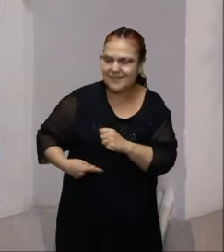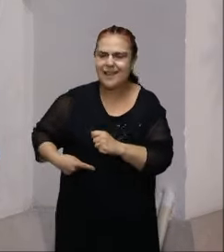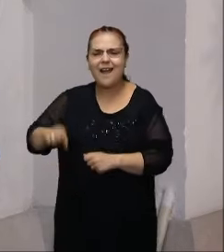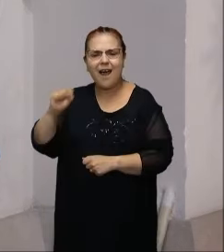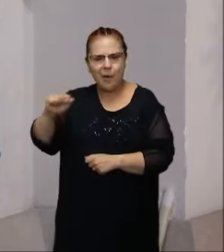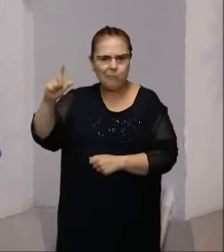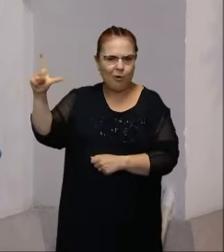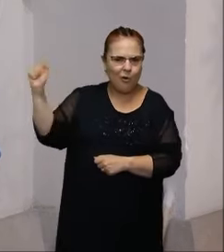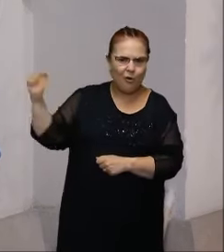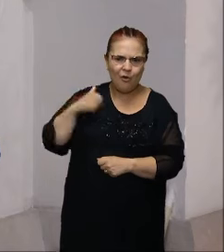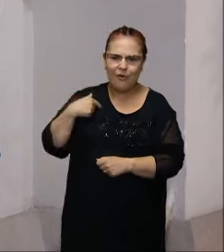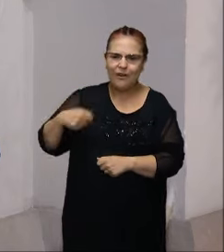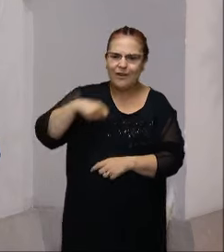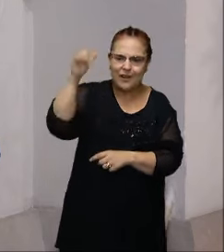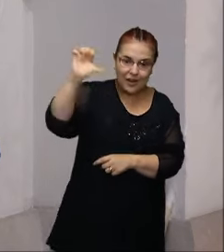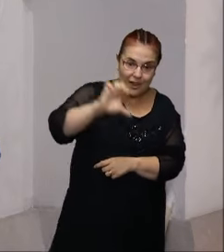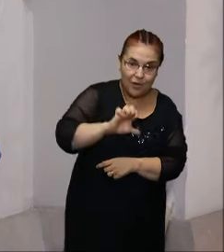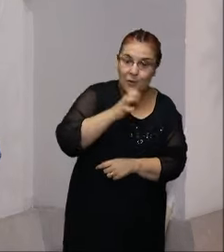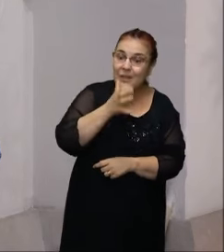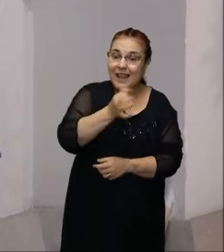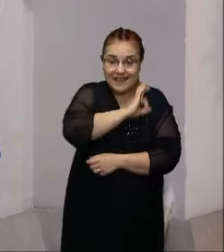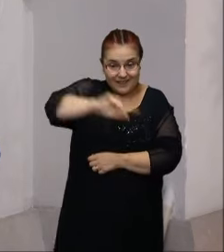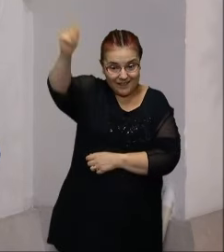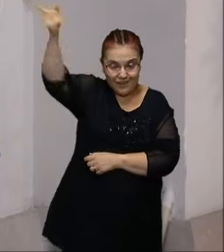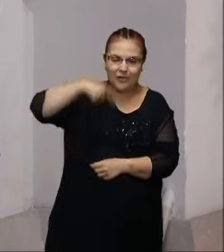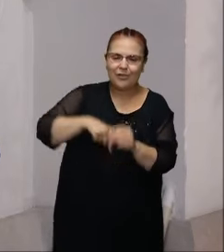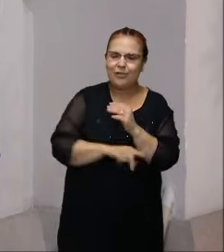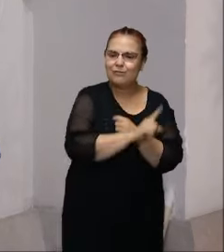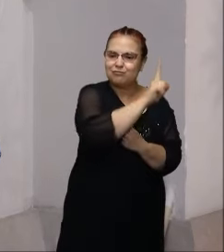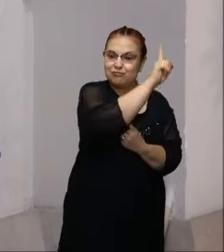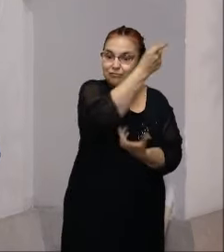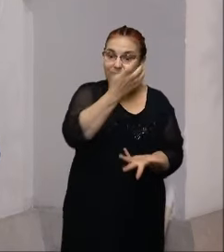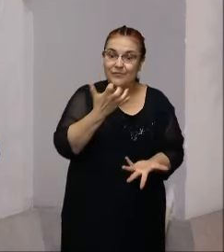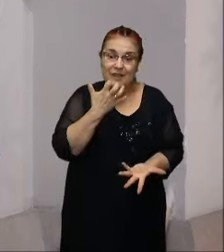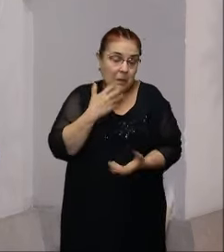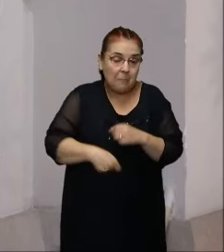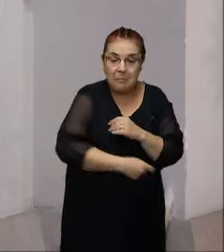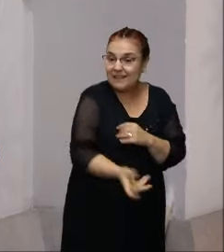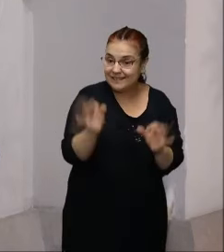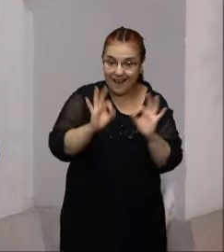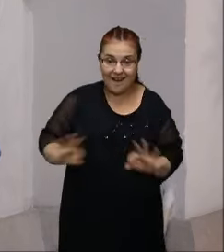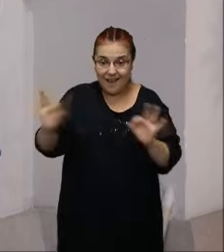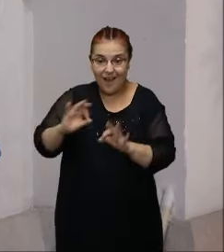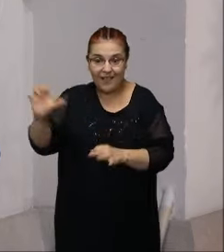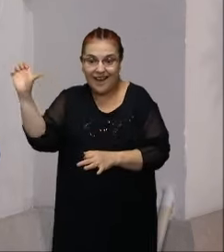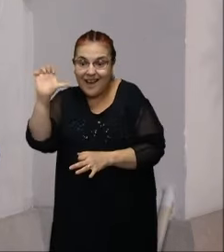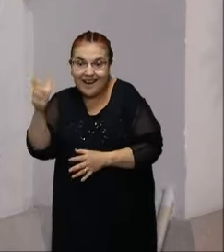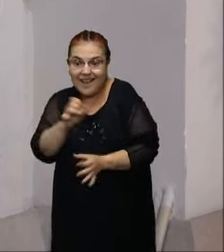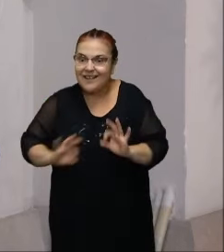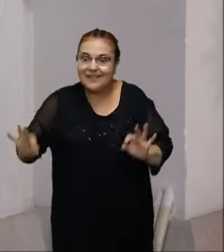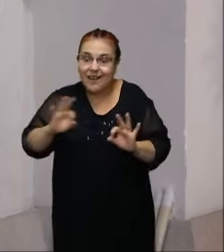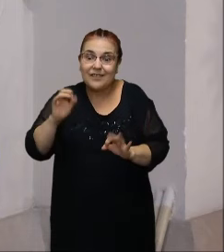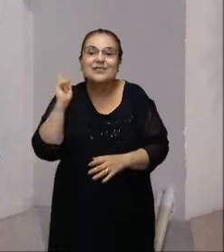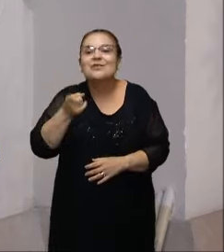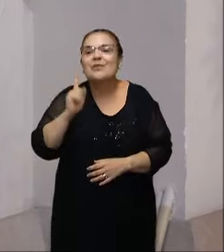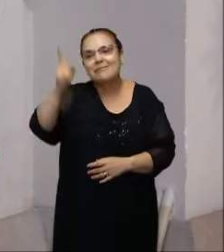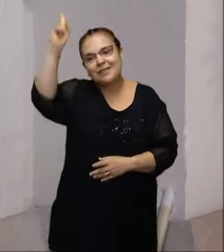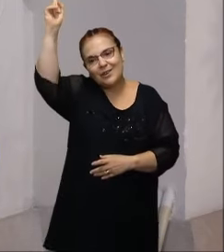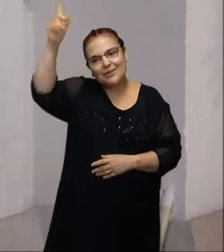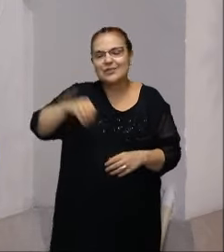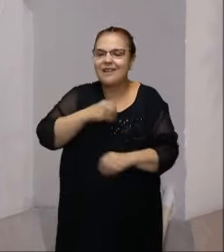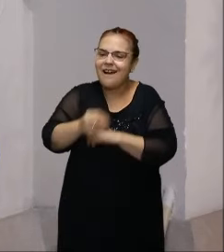hizo crecer, de modo que ni el que planta es nada, ni tampoco el que riega, sino Dios que